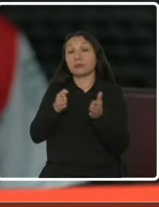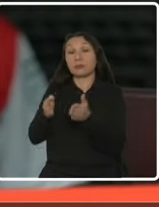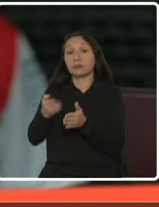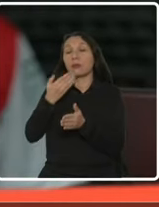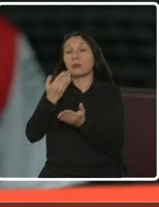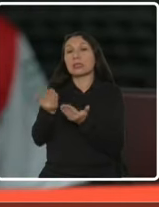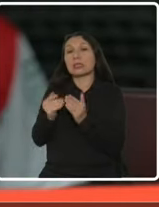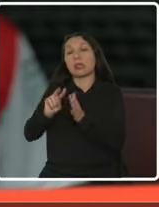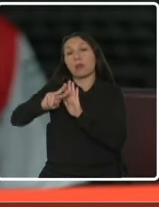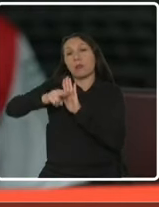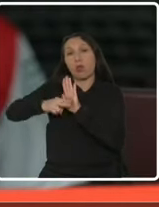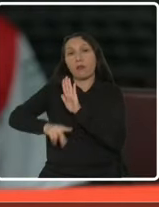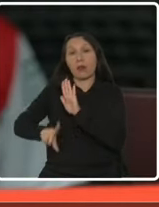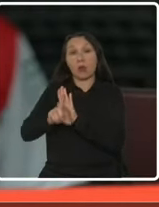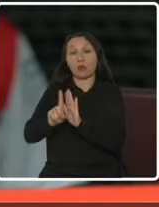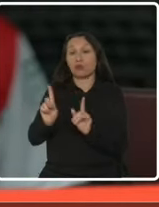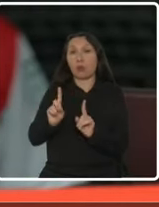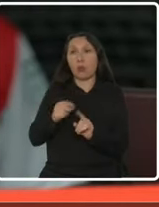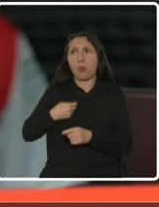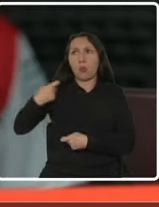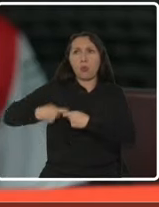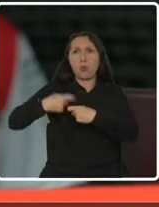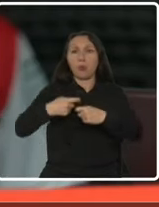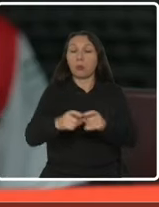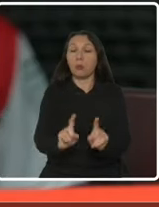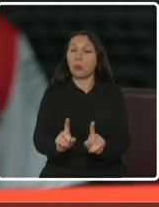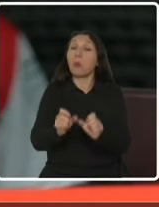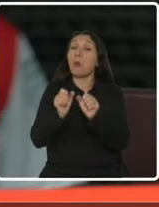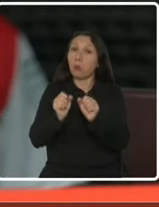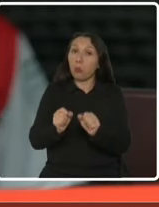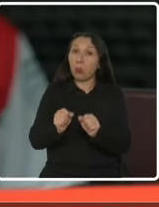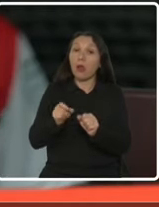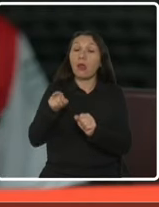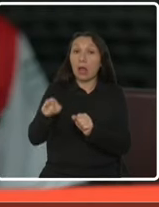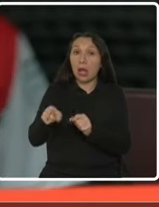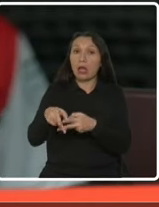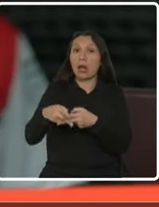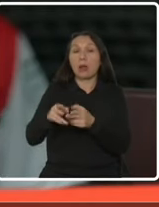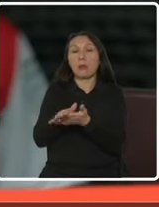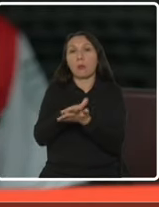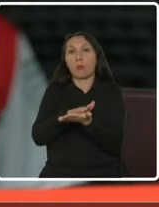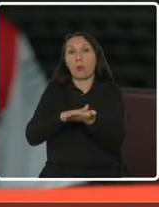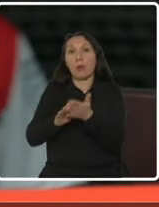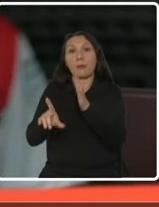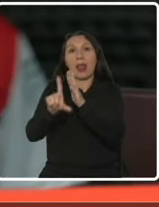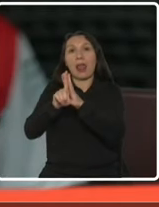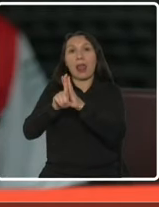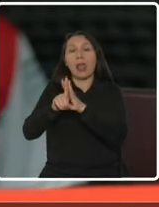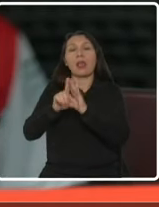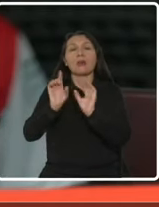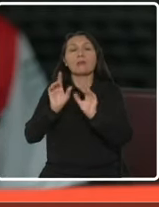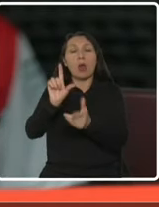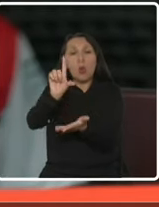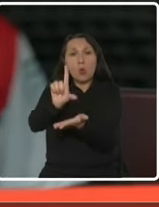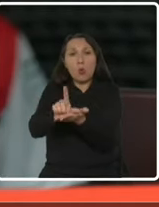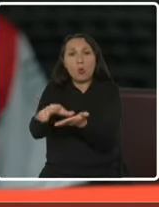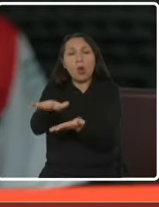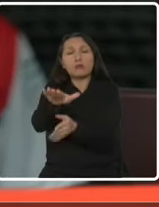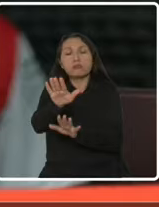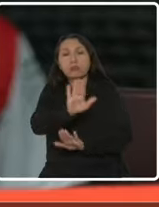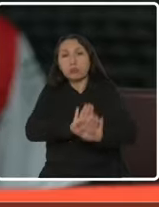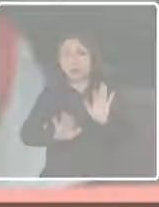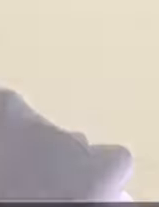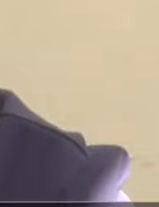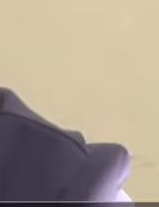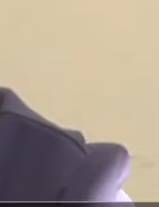también modificaciones legales y nosotros, yo no me cierro en ningún caso a poder disponer de esas herramientas, por ejemplo, mediante la ley de infraestructura crítica, es algo que tiene que ser discutido en